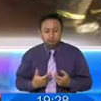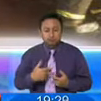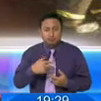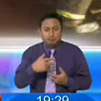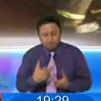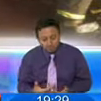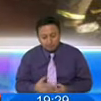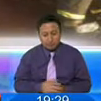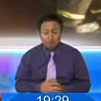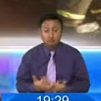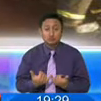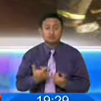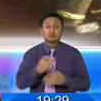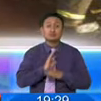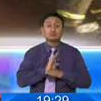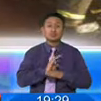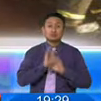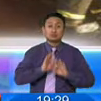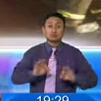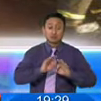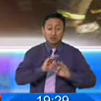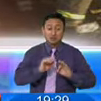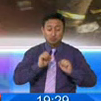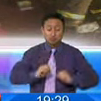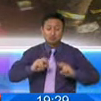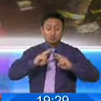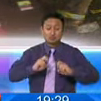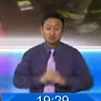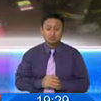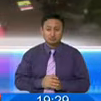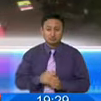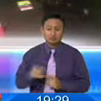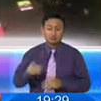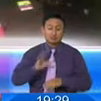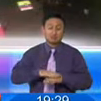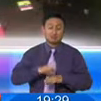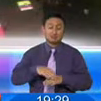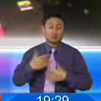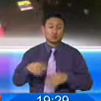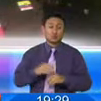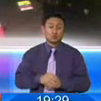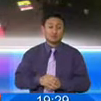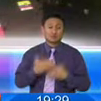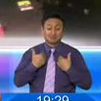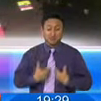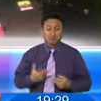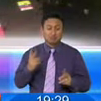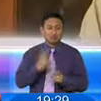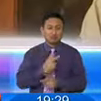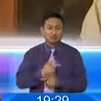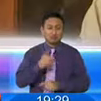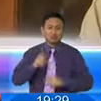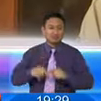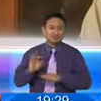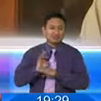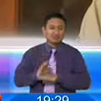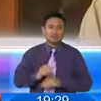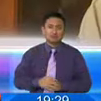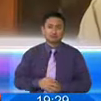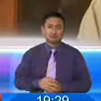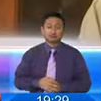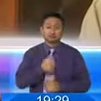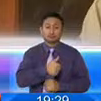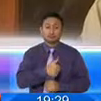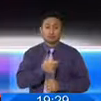empeorando. Ahora es un testigo clave para las investigaciones, aunque por su delicado estado no han podido tomar su versión. Había salido